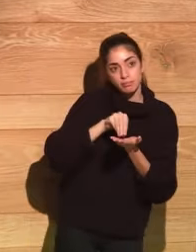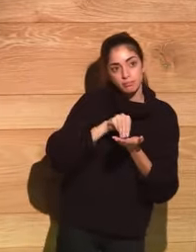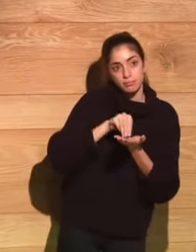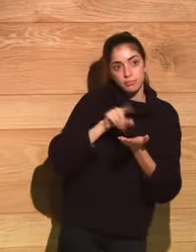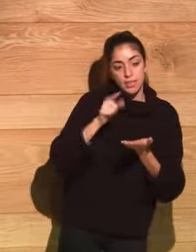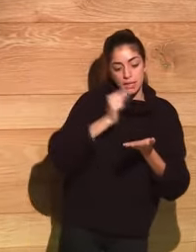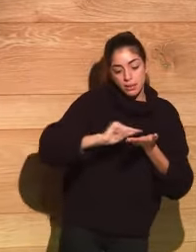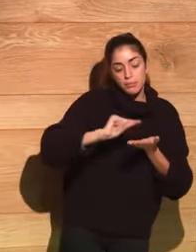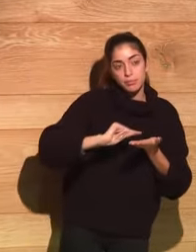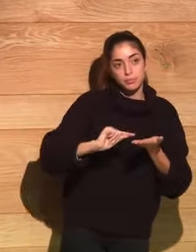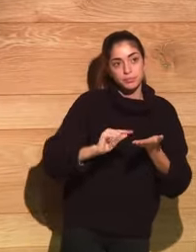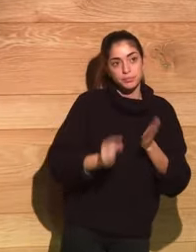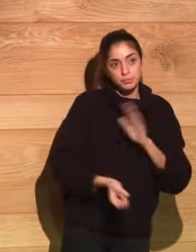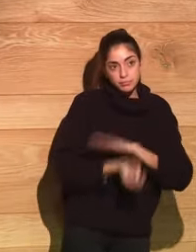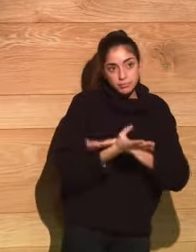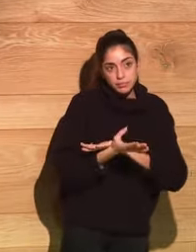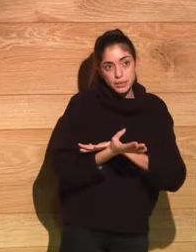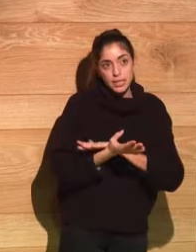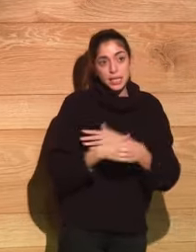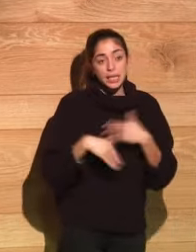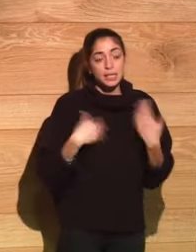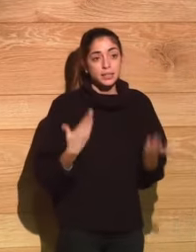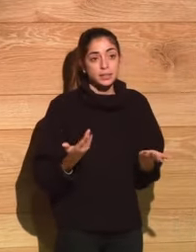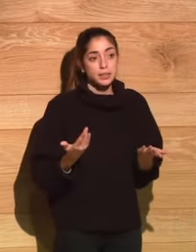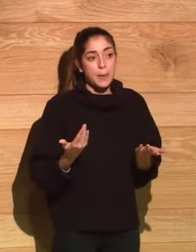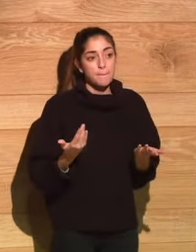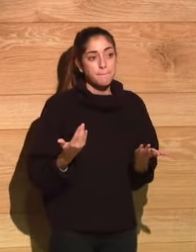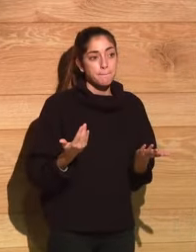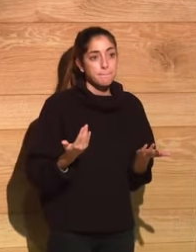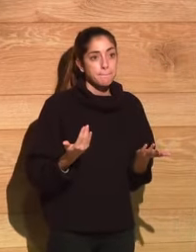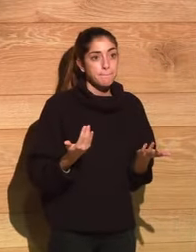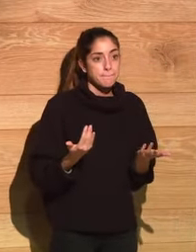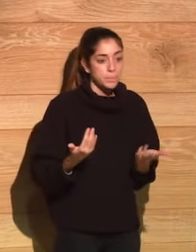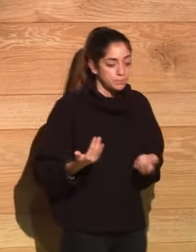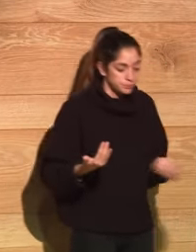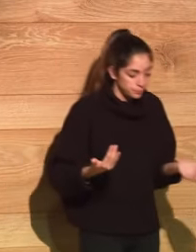demuestran que efectivamente nosotros vivimos elaborando.